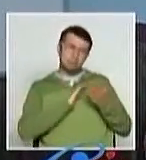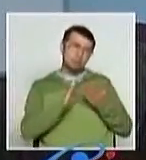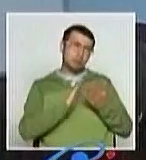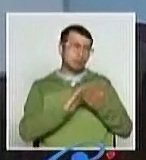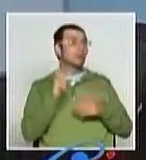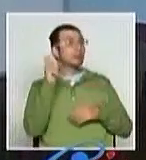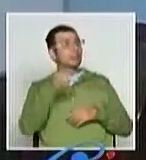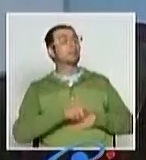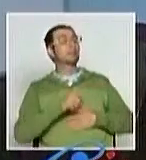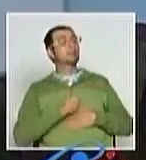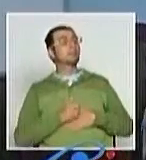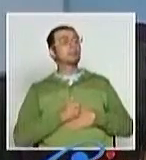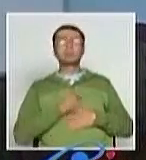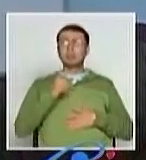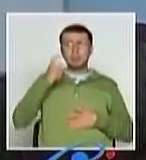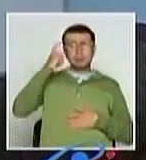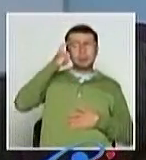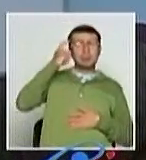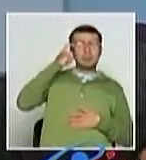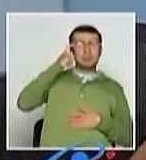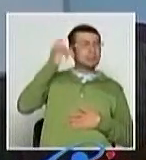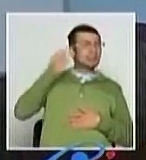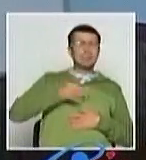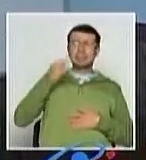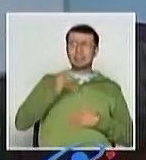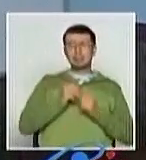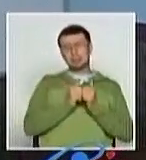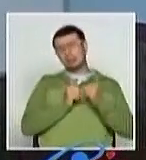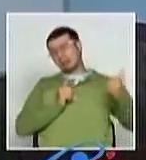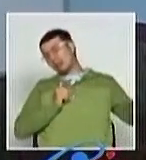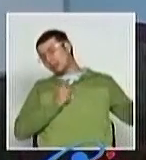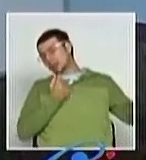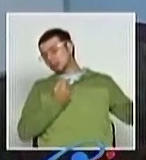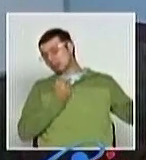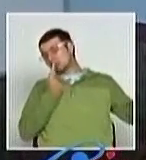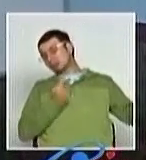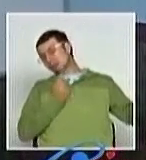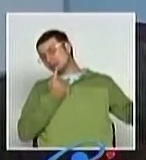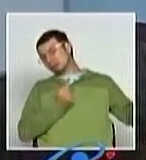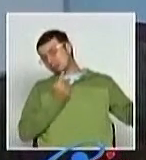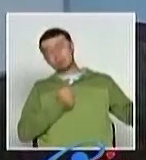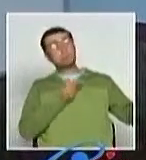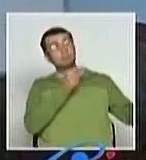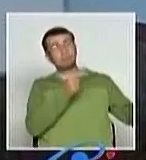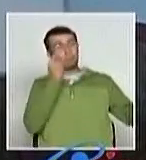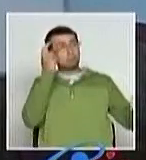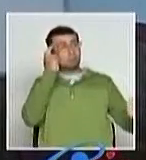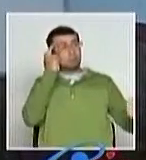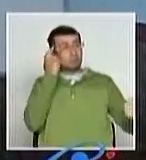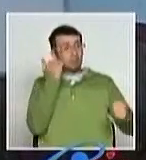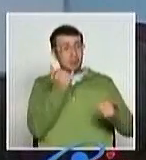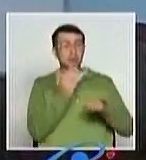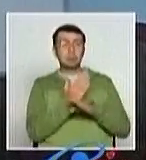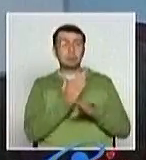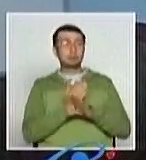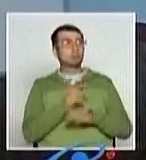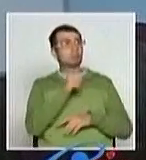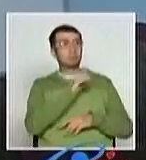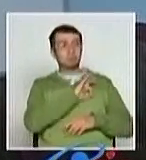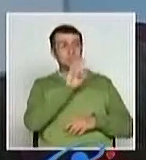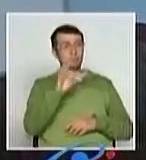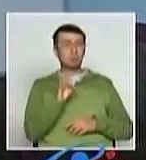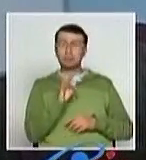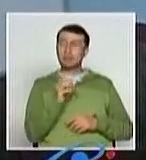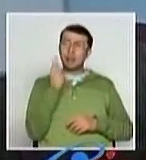duelo que estaba en su mundo psíquico durante 20 años con un dolor nuevamente ese dolor nunca lo manifestó a través de la palabra